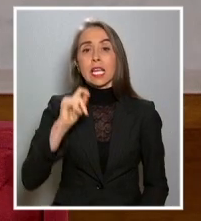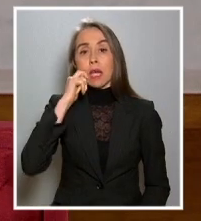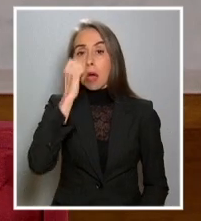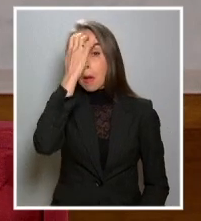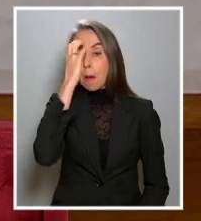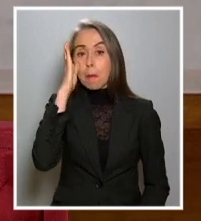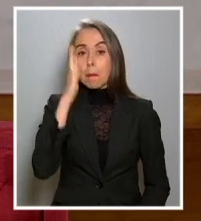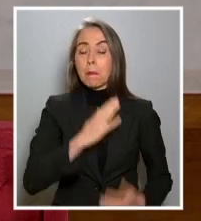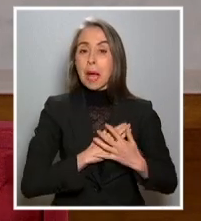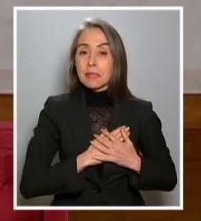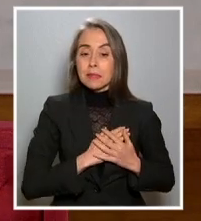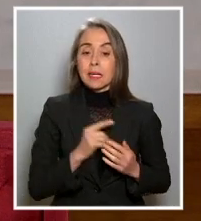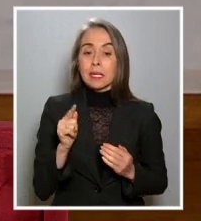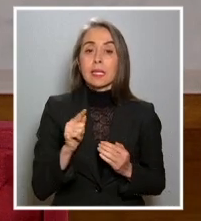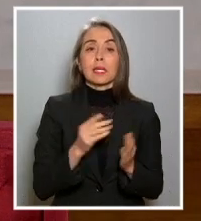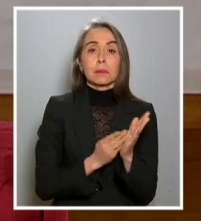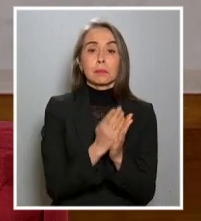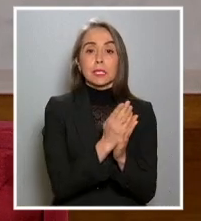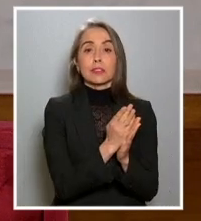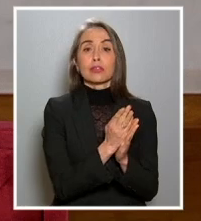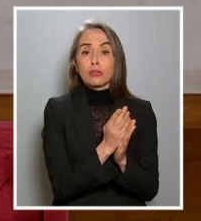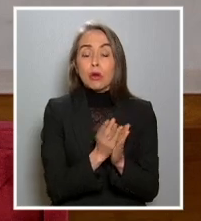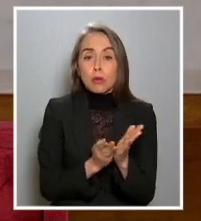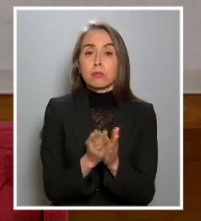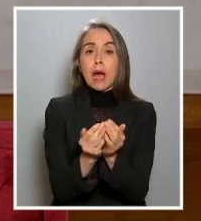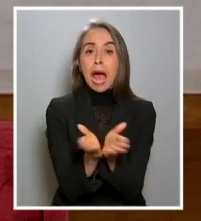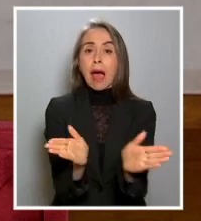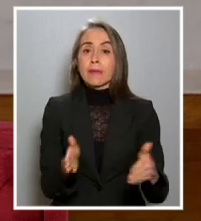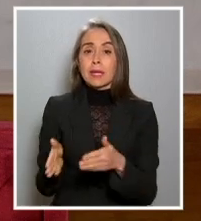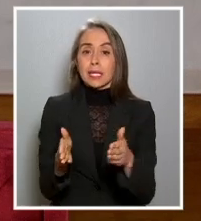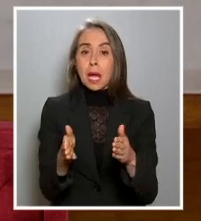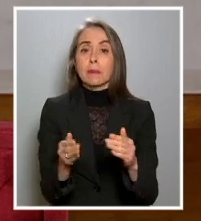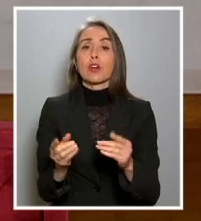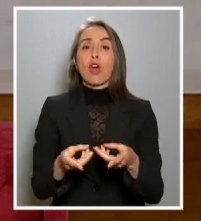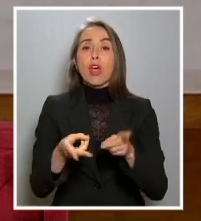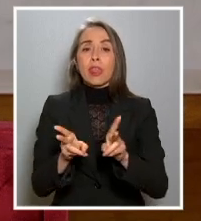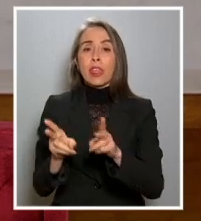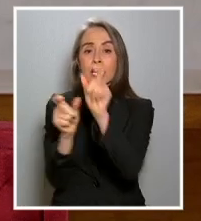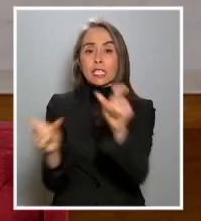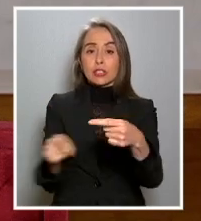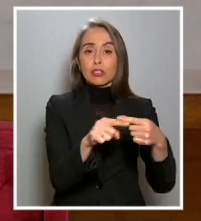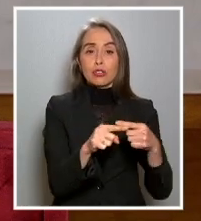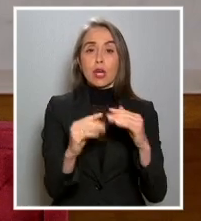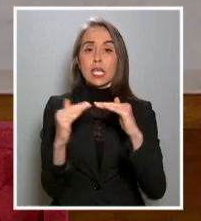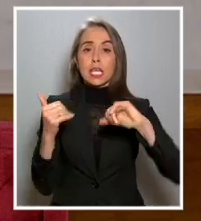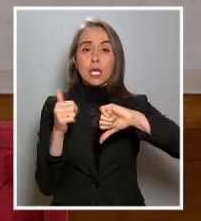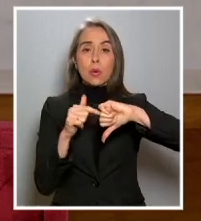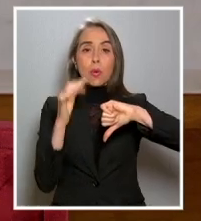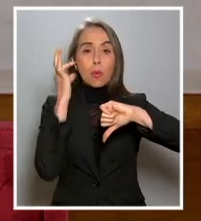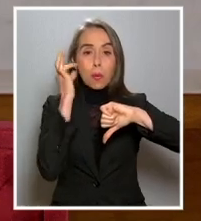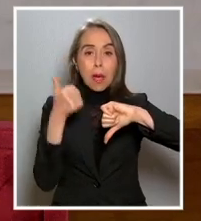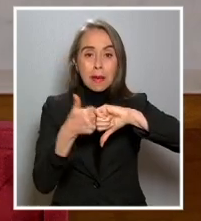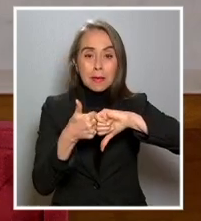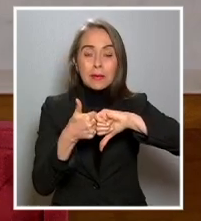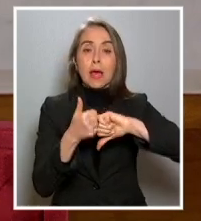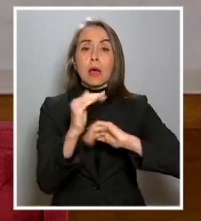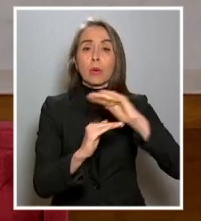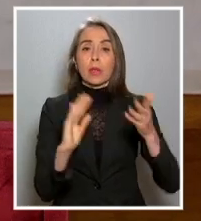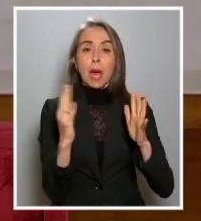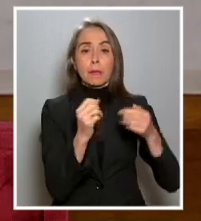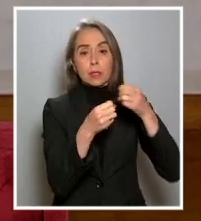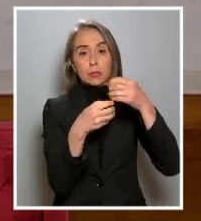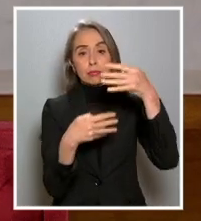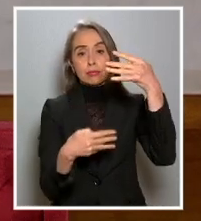cuyos caminos pioneros en derechos sociales, equidad de género, protección del medio ambiente y tantos otros